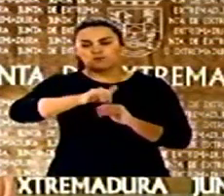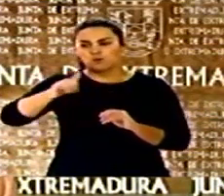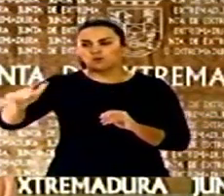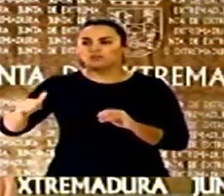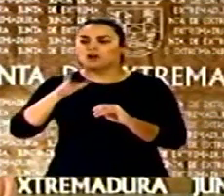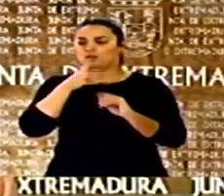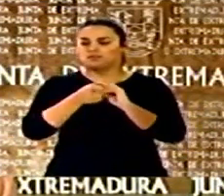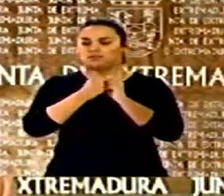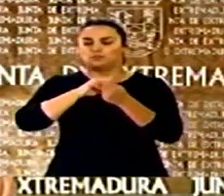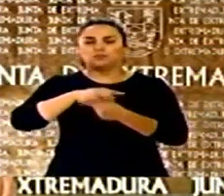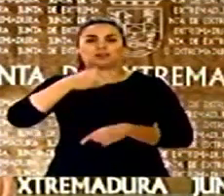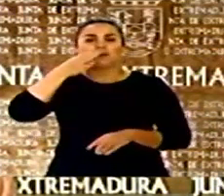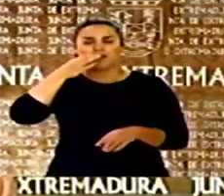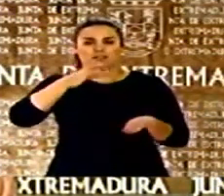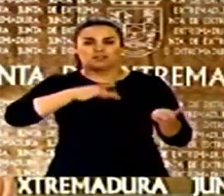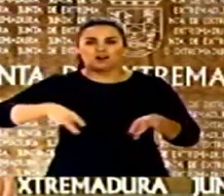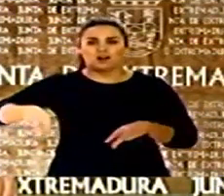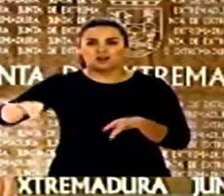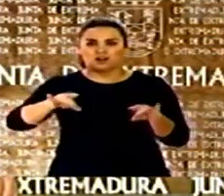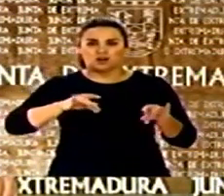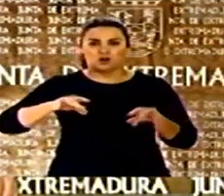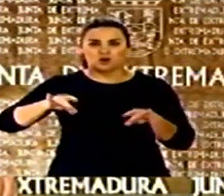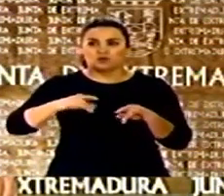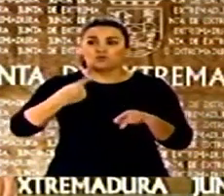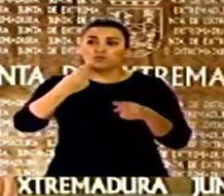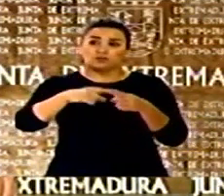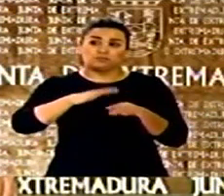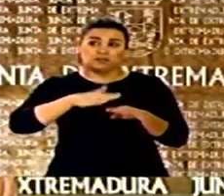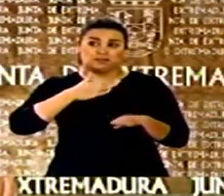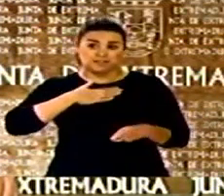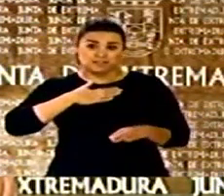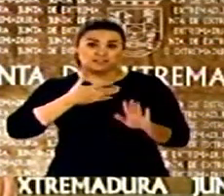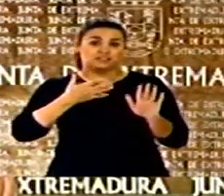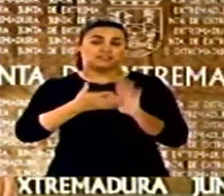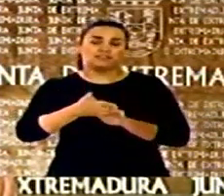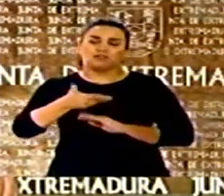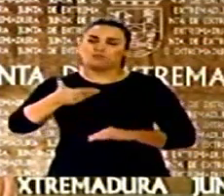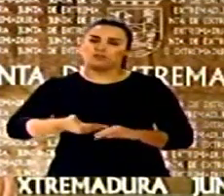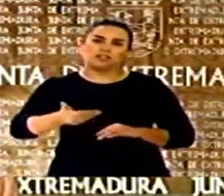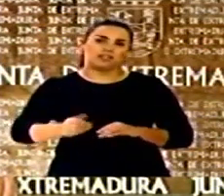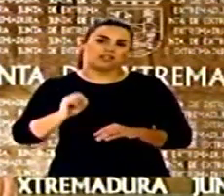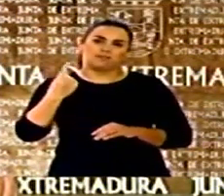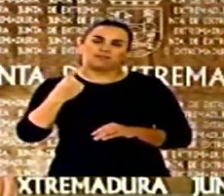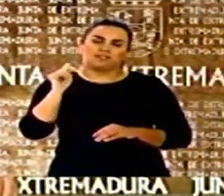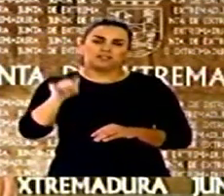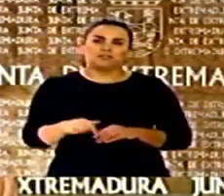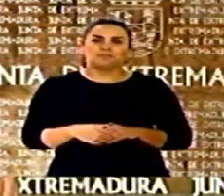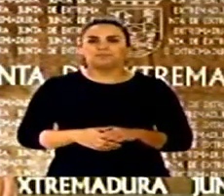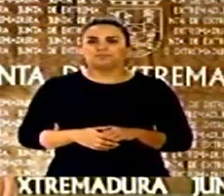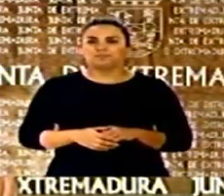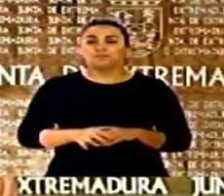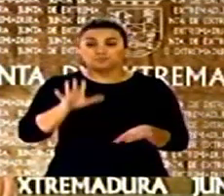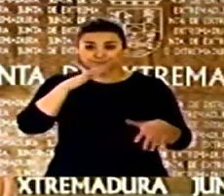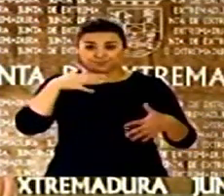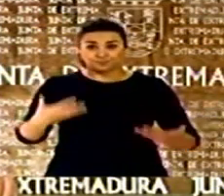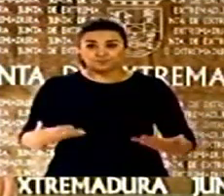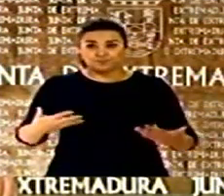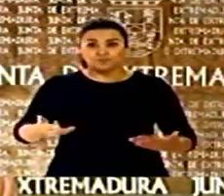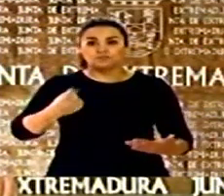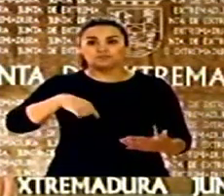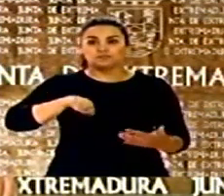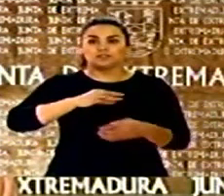no sea sumar. Y sumar es lo contrario de restar. Y sumar significa, oye, cada uno tiene cosas que hacer y cosas